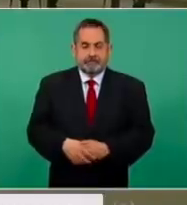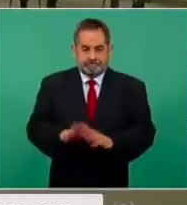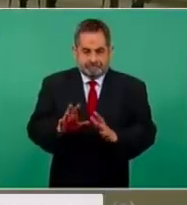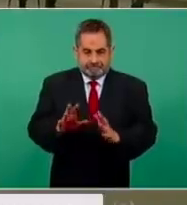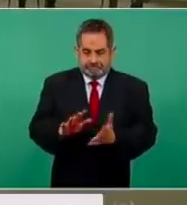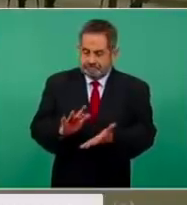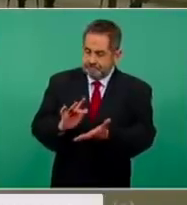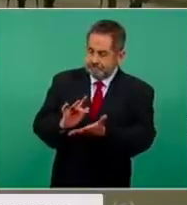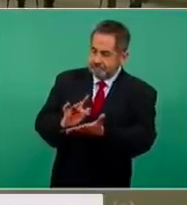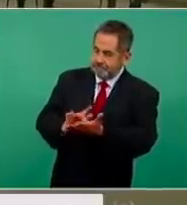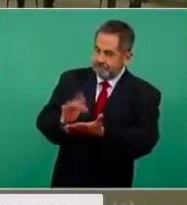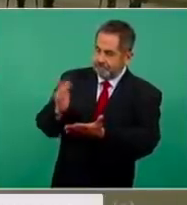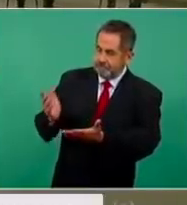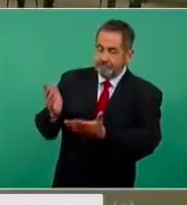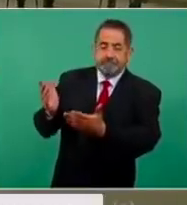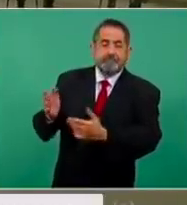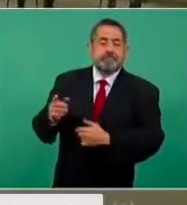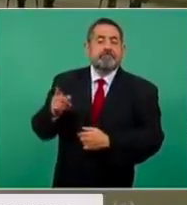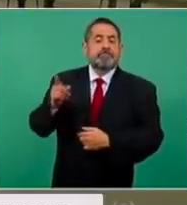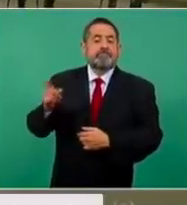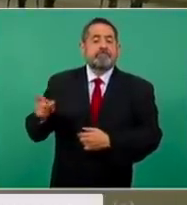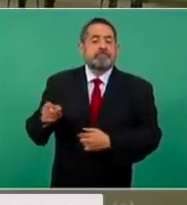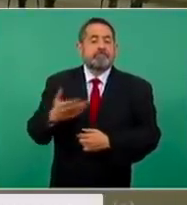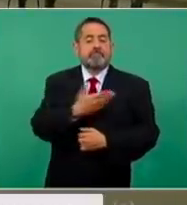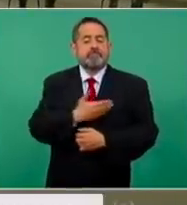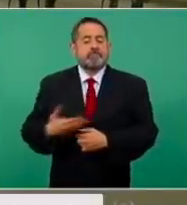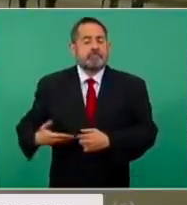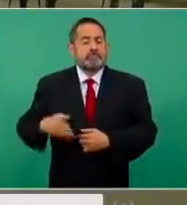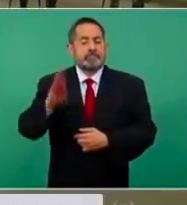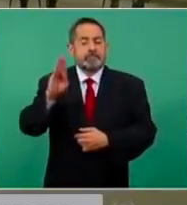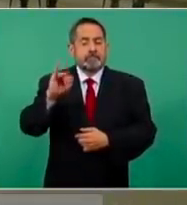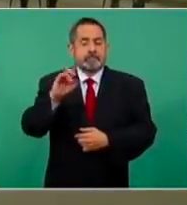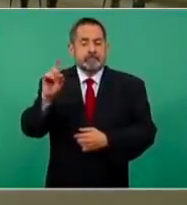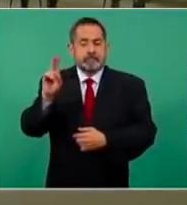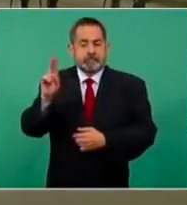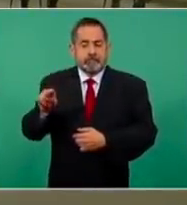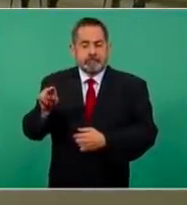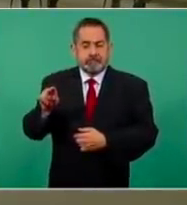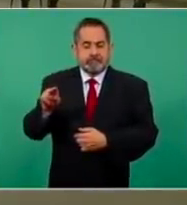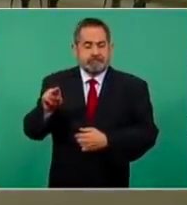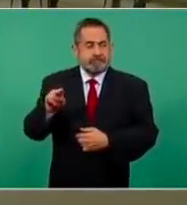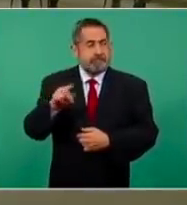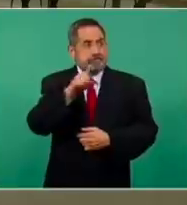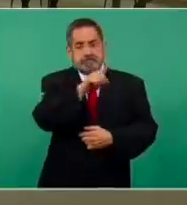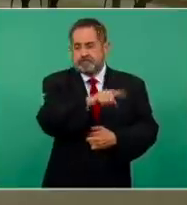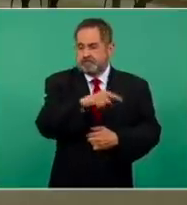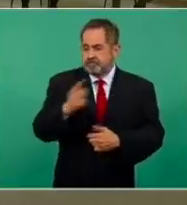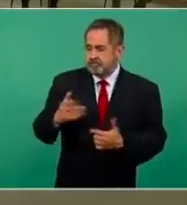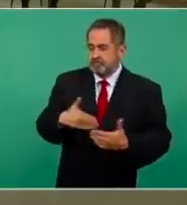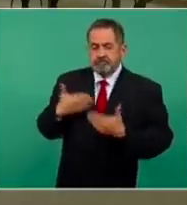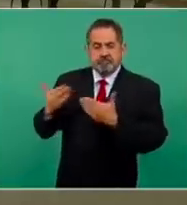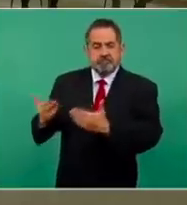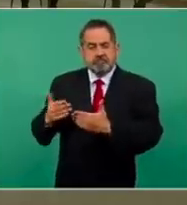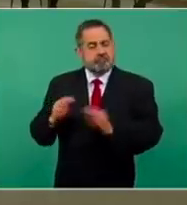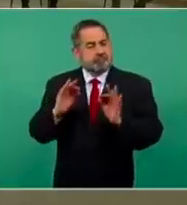agradecerle al presidente Biden por su confianza, a los